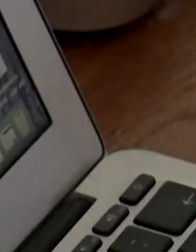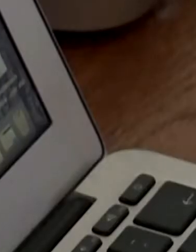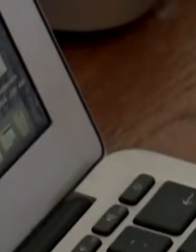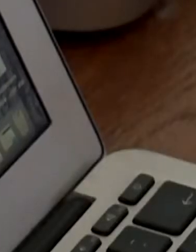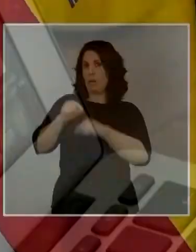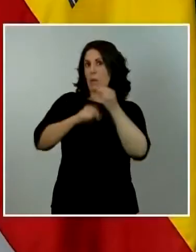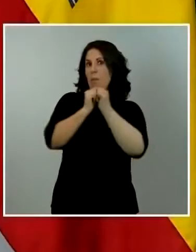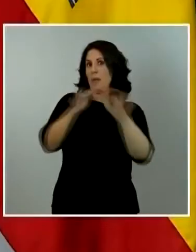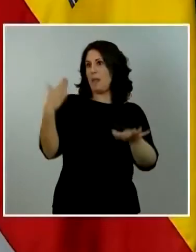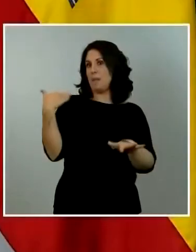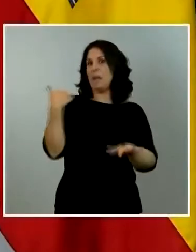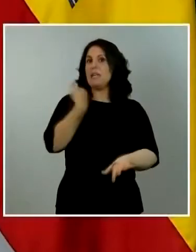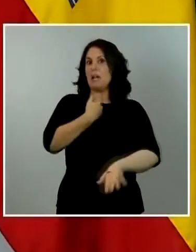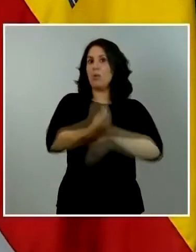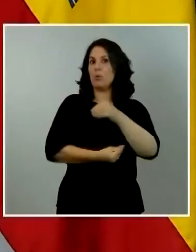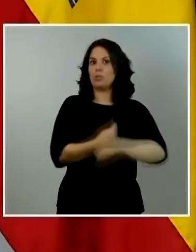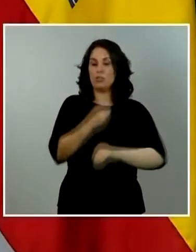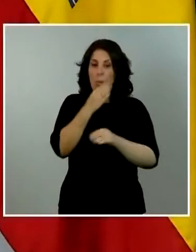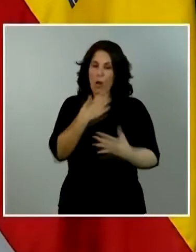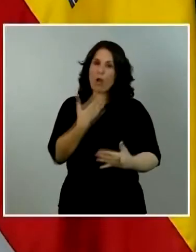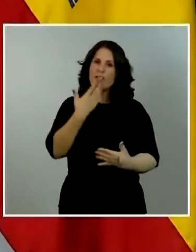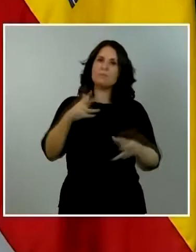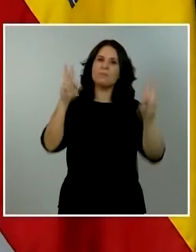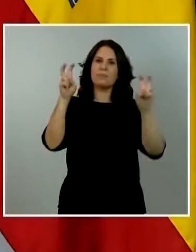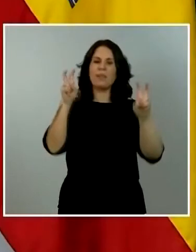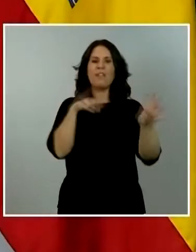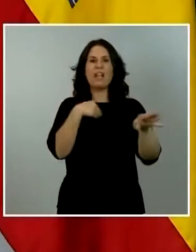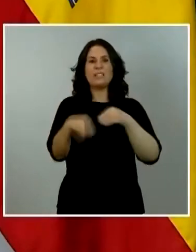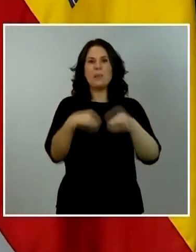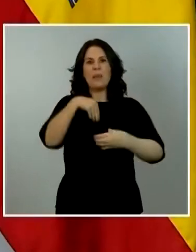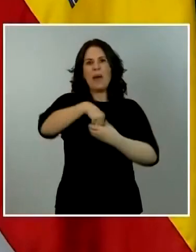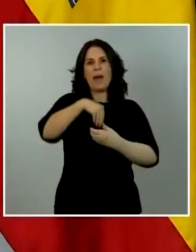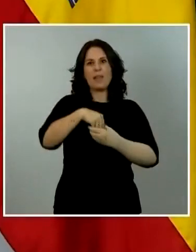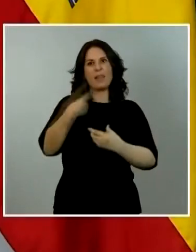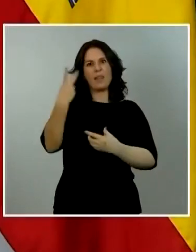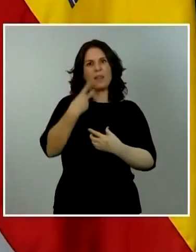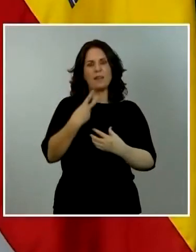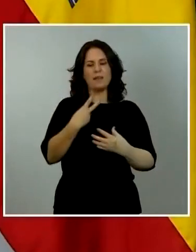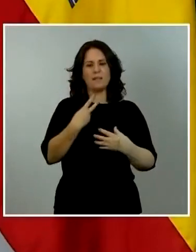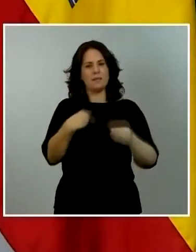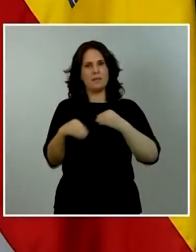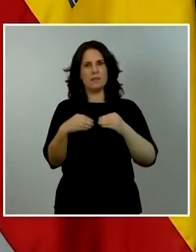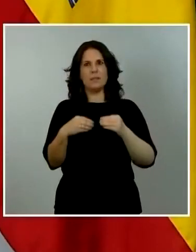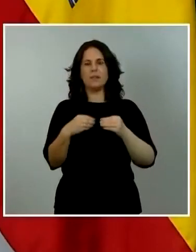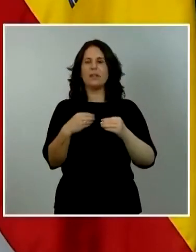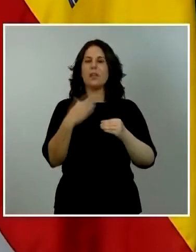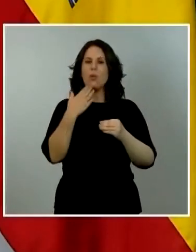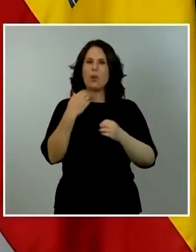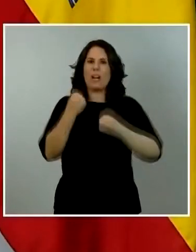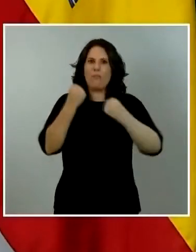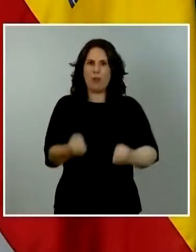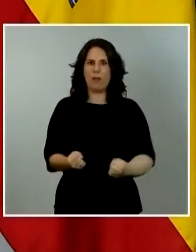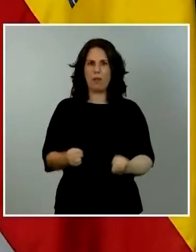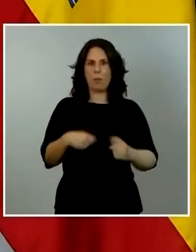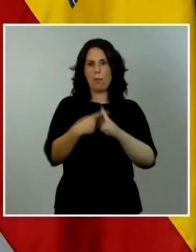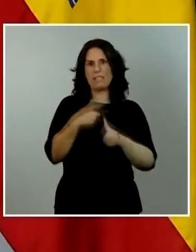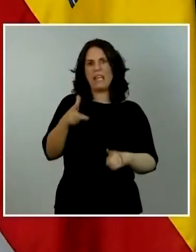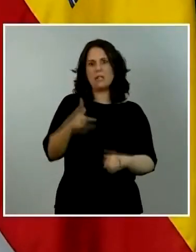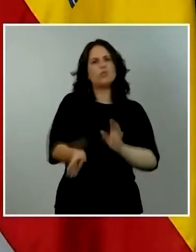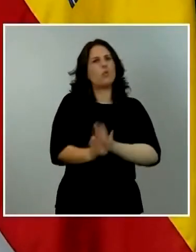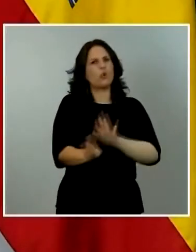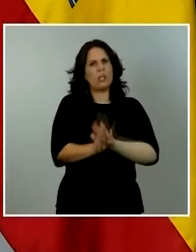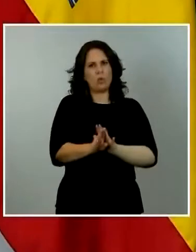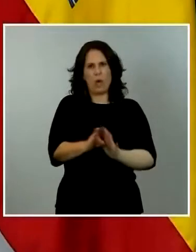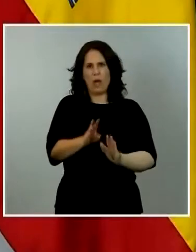vacío legal que equipara los derechos y deberes del trabajador a distancia con los de los trabajadores clásicos y se les brinda frente a posibles